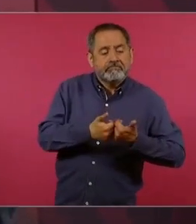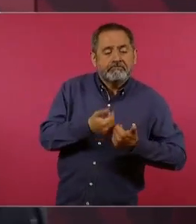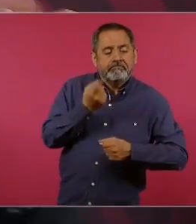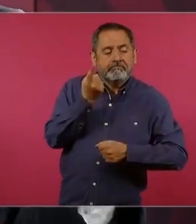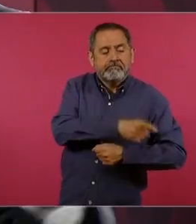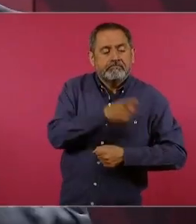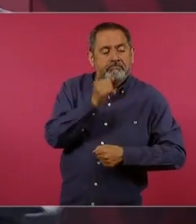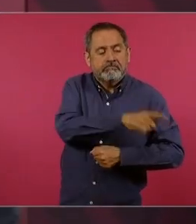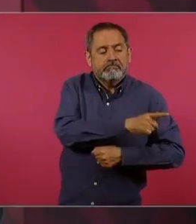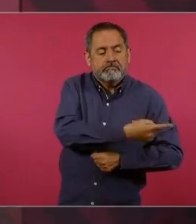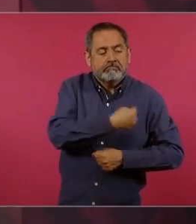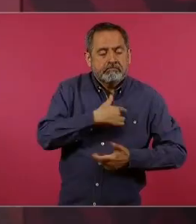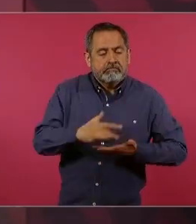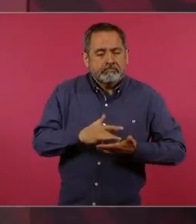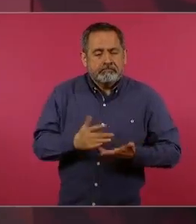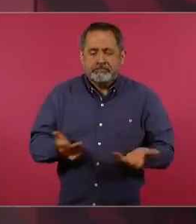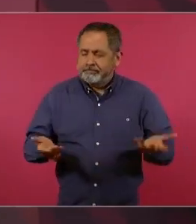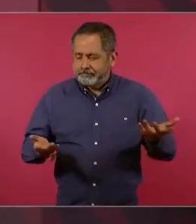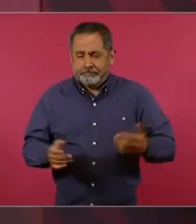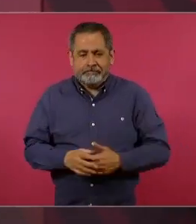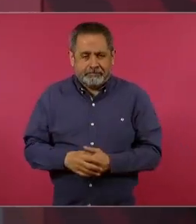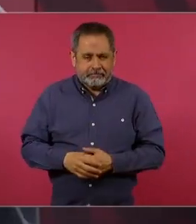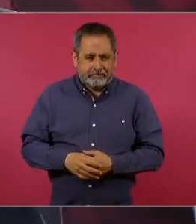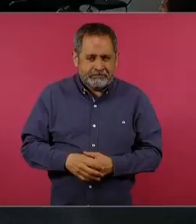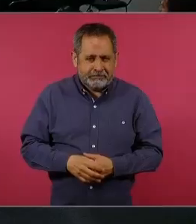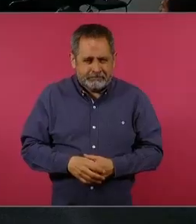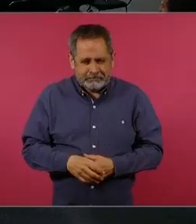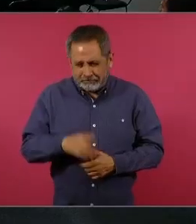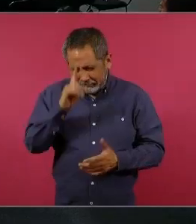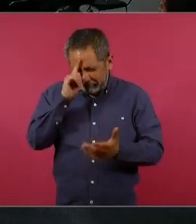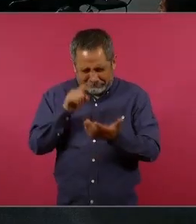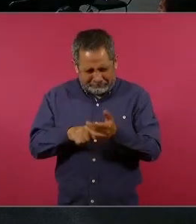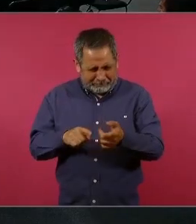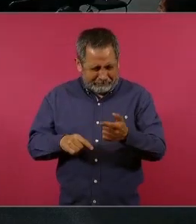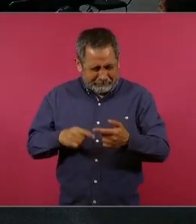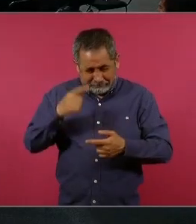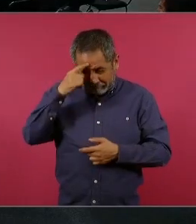¿Ustedes creen que me hubiese costado mucho trabajo